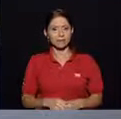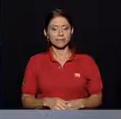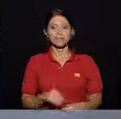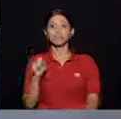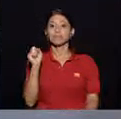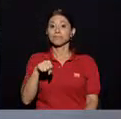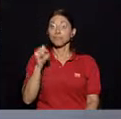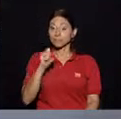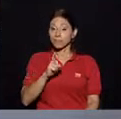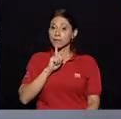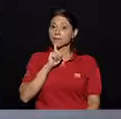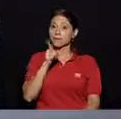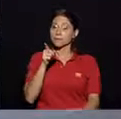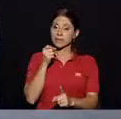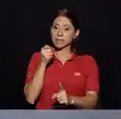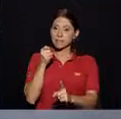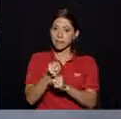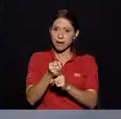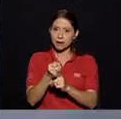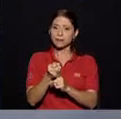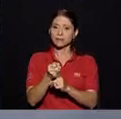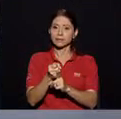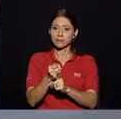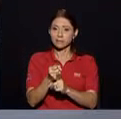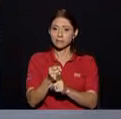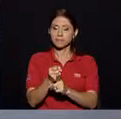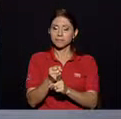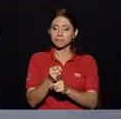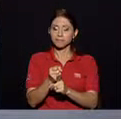Bueno, realmente impactan